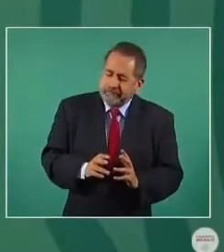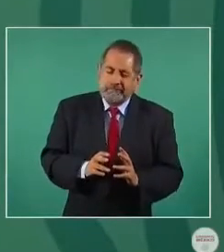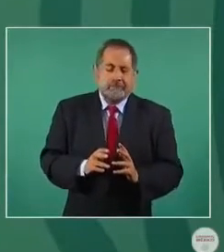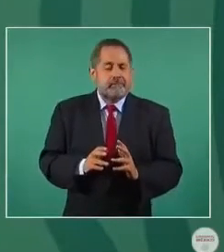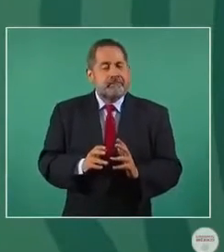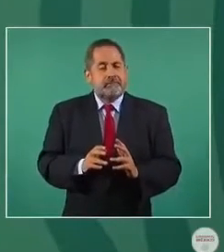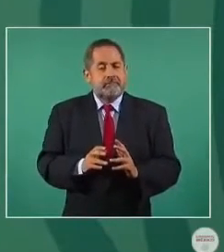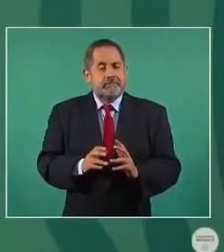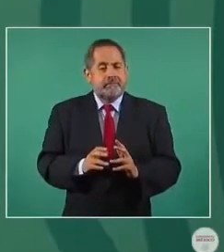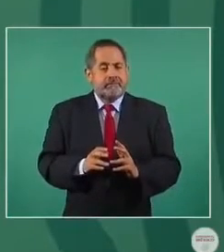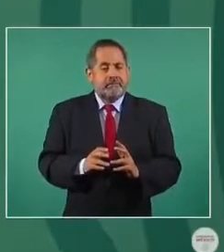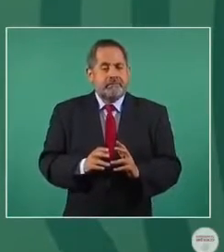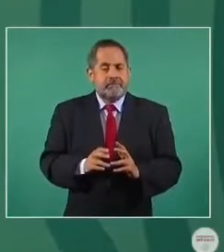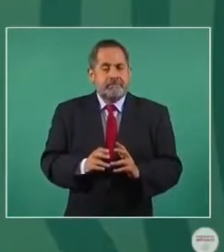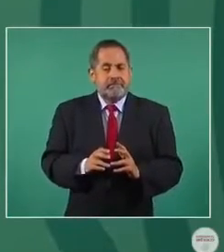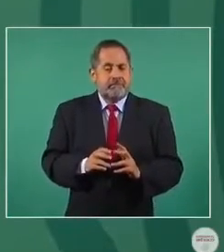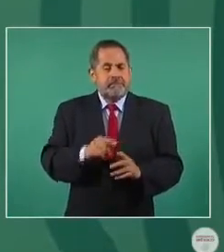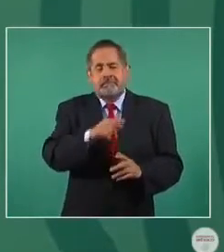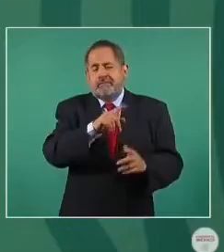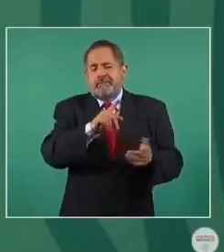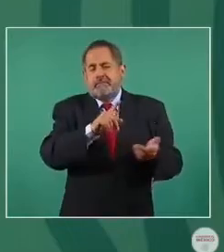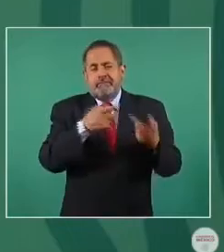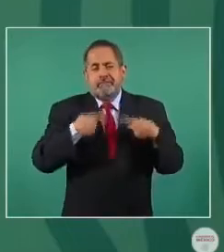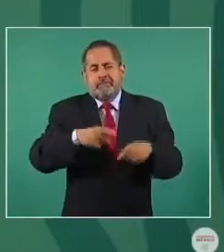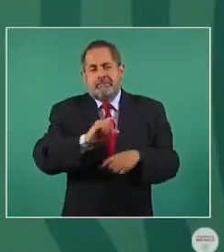a un famoso.